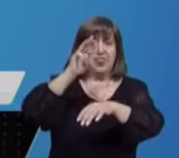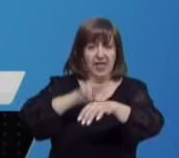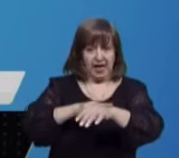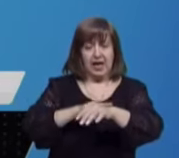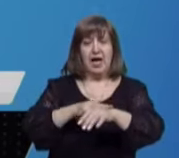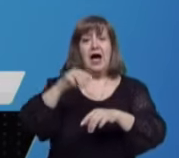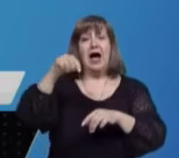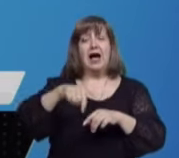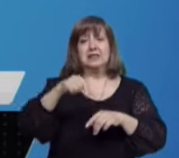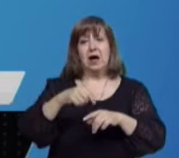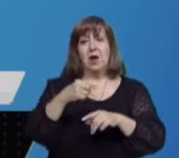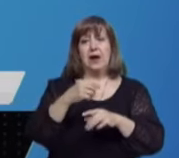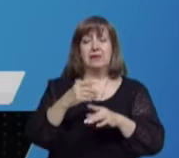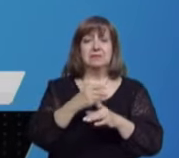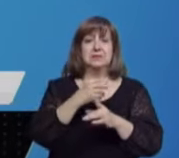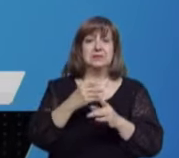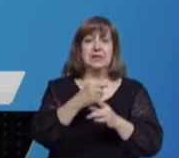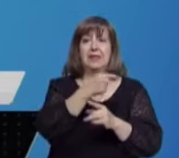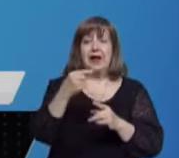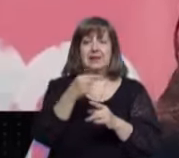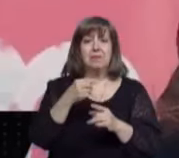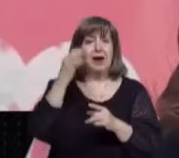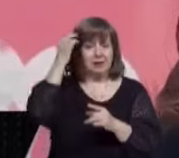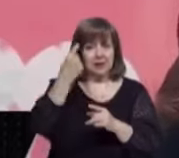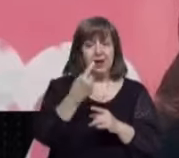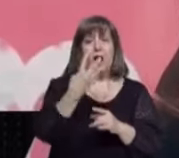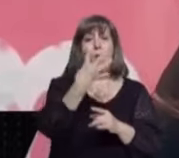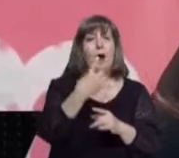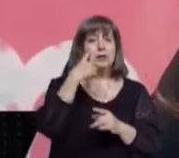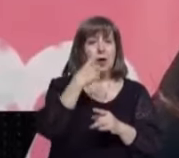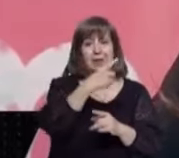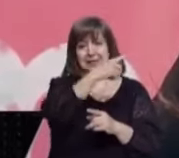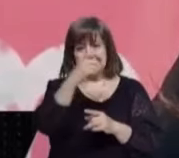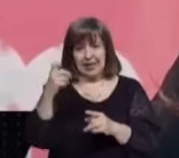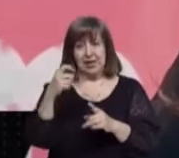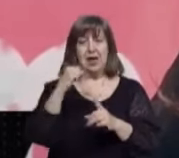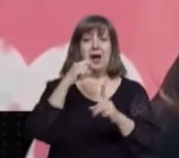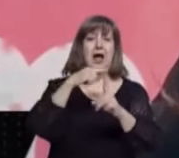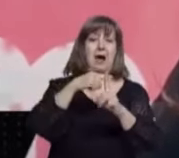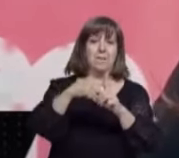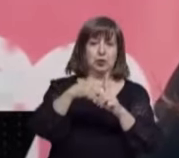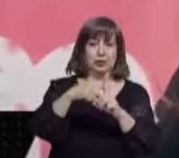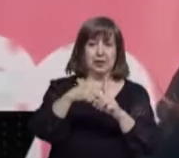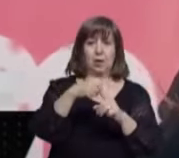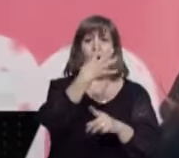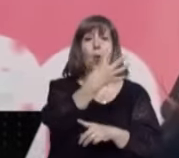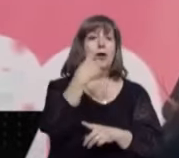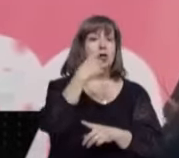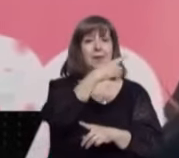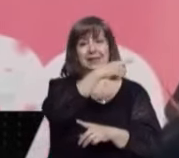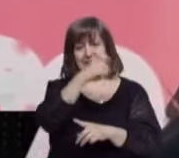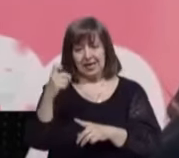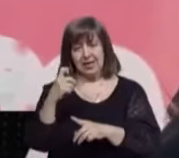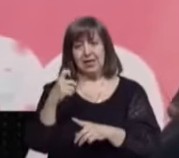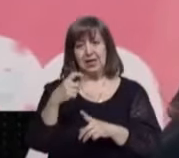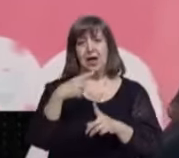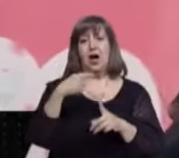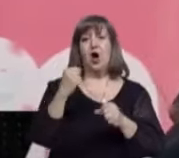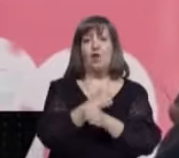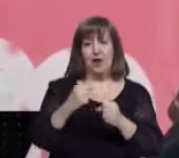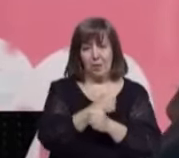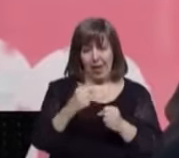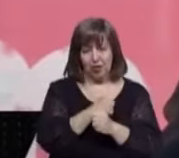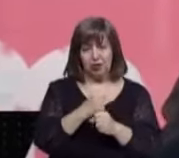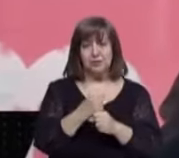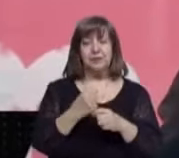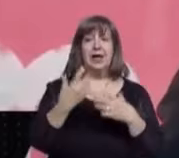el momento, desde la semana 31 que se cuentan los casos, 4.100 casos confirmados. En 5 departamentos tenemos